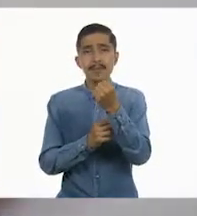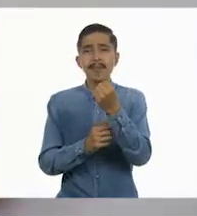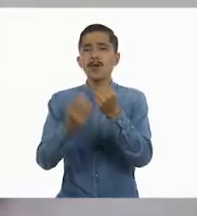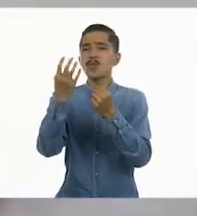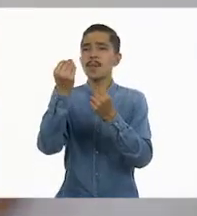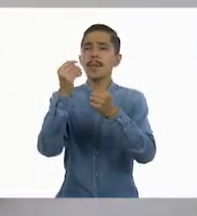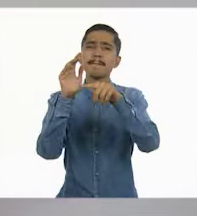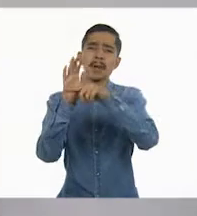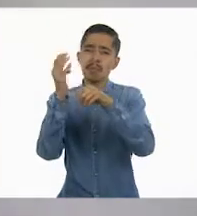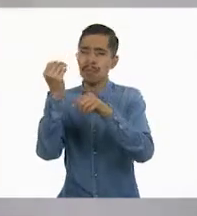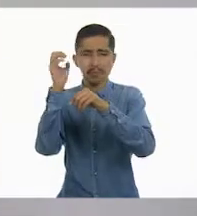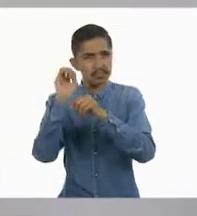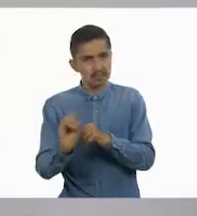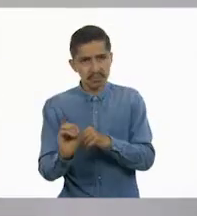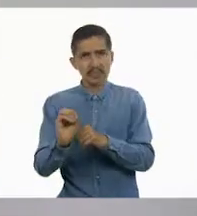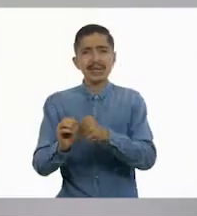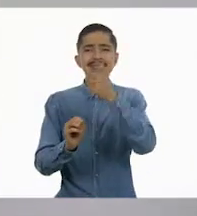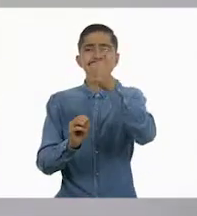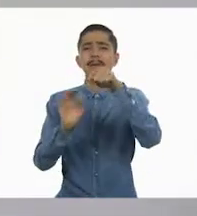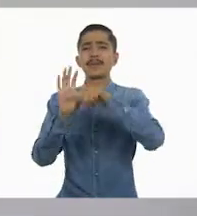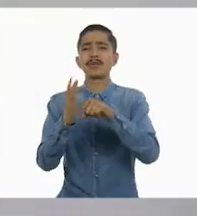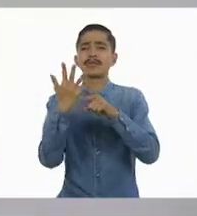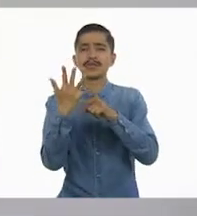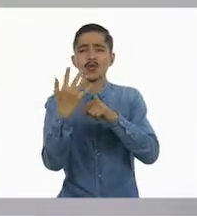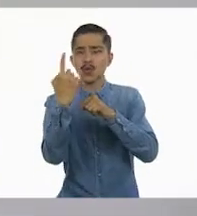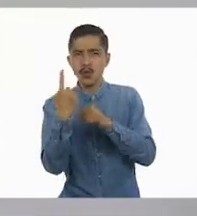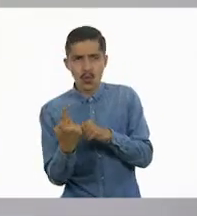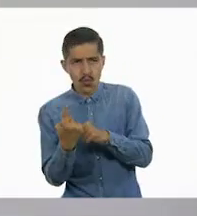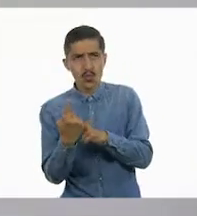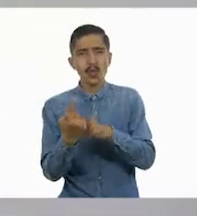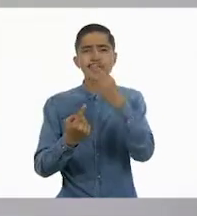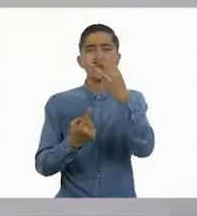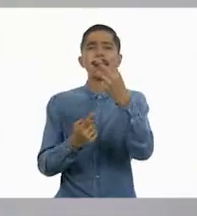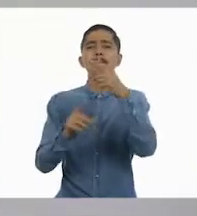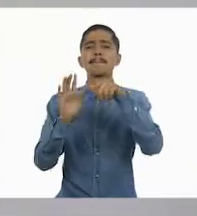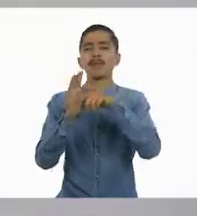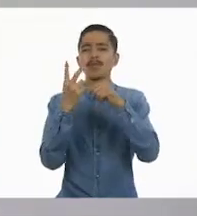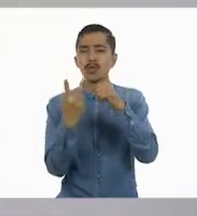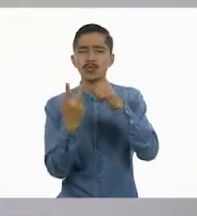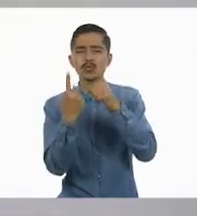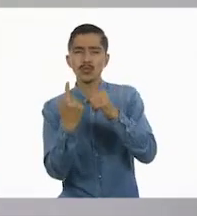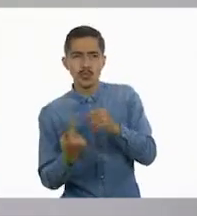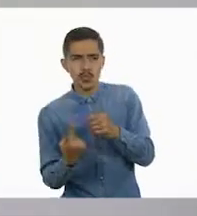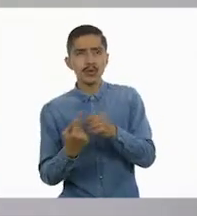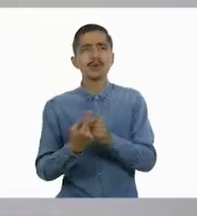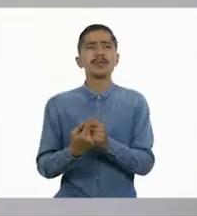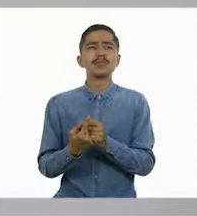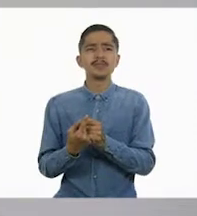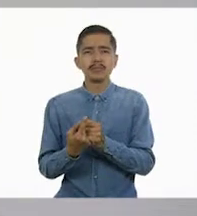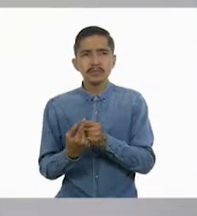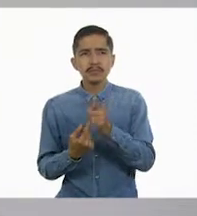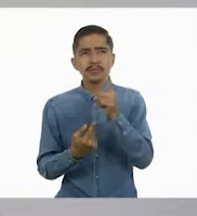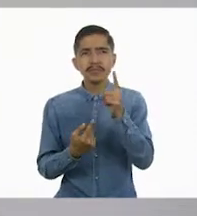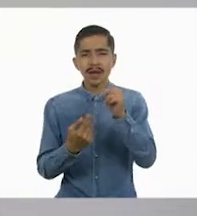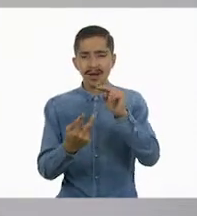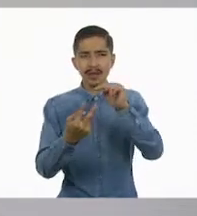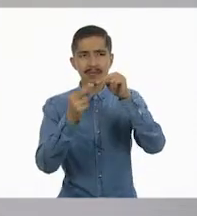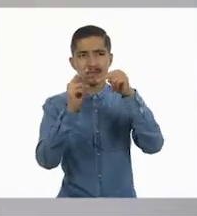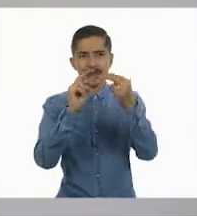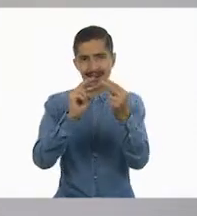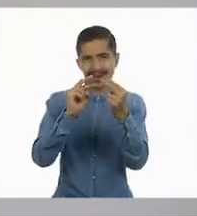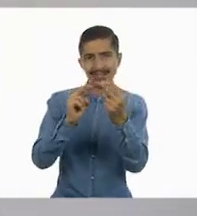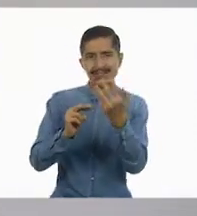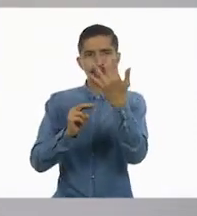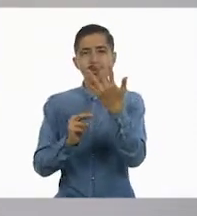9 menos 9 es 0, 6 menos 5, 1, 3 menos 2, 1. Aquí vamos a